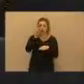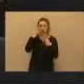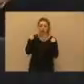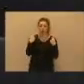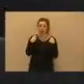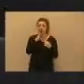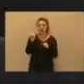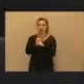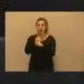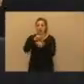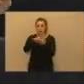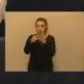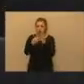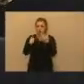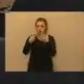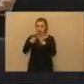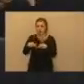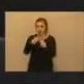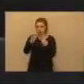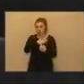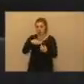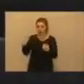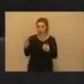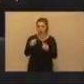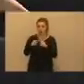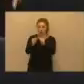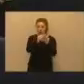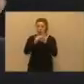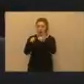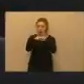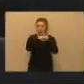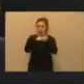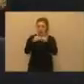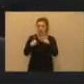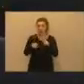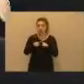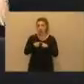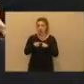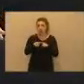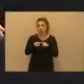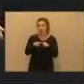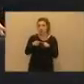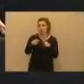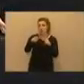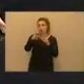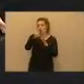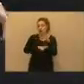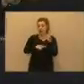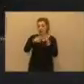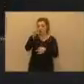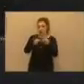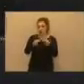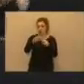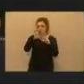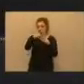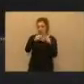en el proyecto del sector público, que lo que pretende es unificar y homogeneizar todo el disperso régimen jurídico que existe en nuestro sector público autonómico